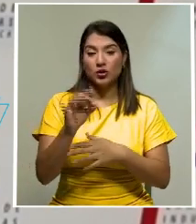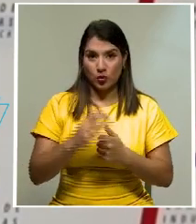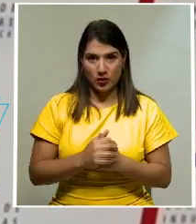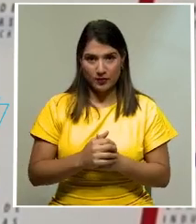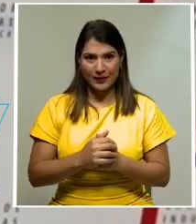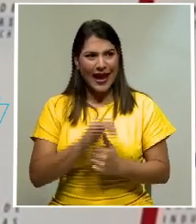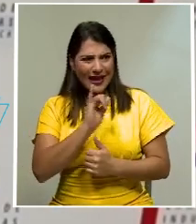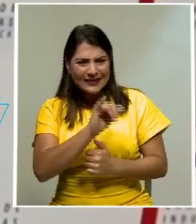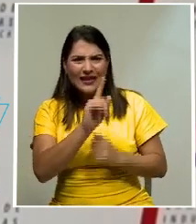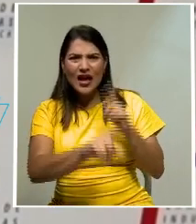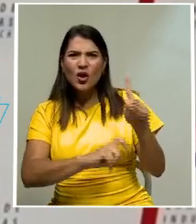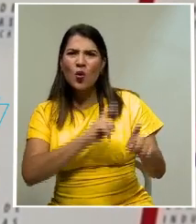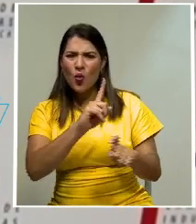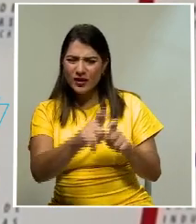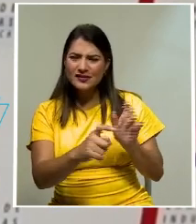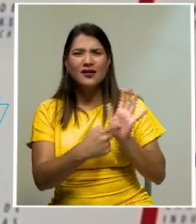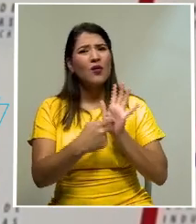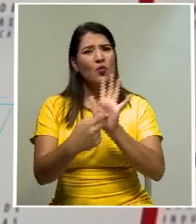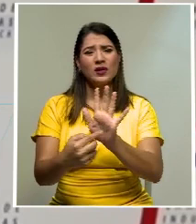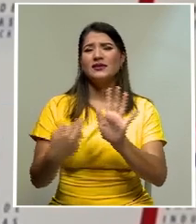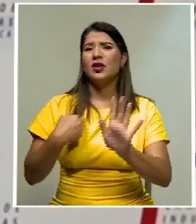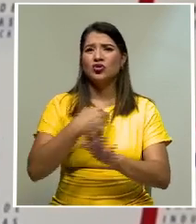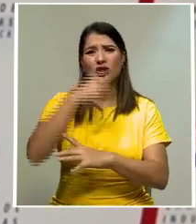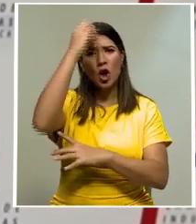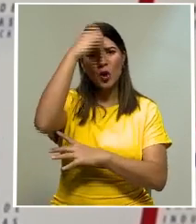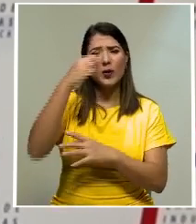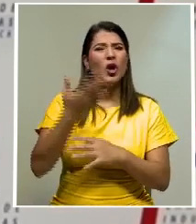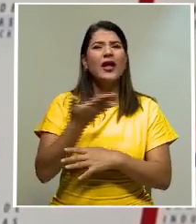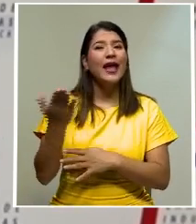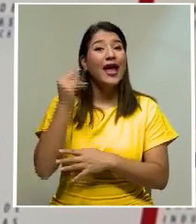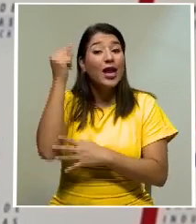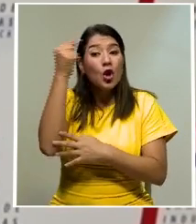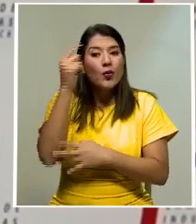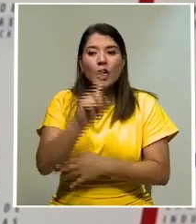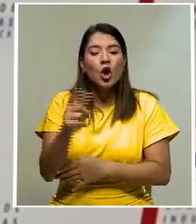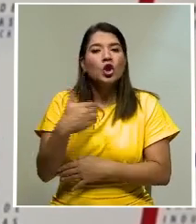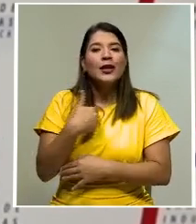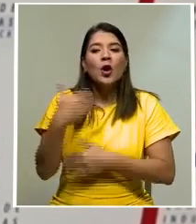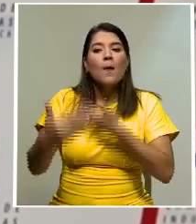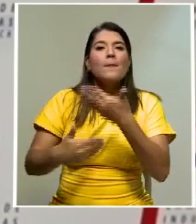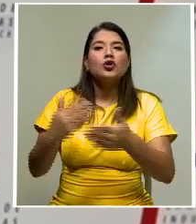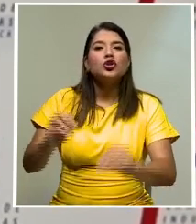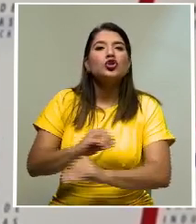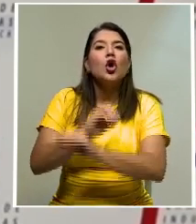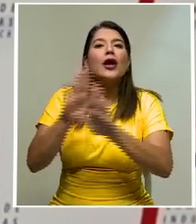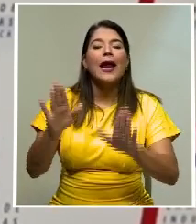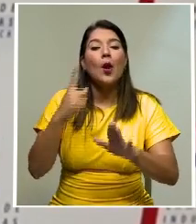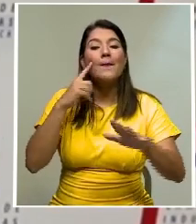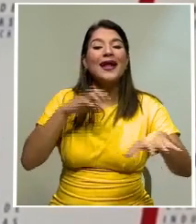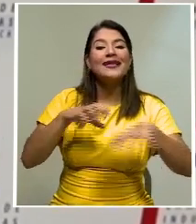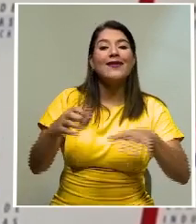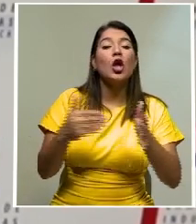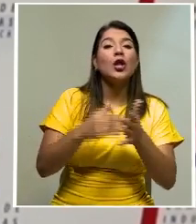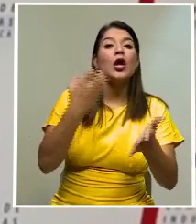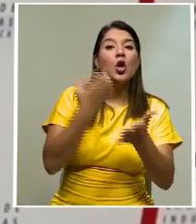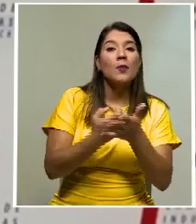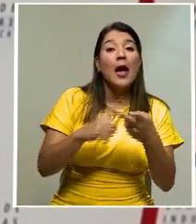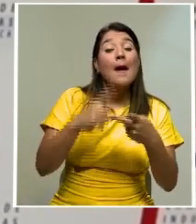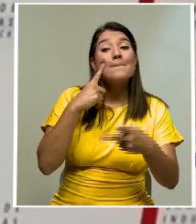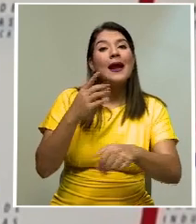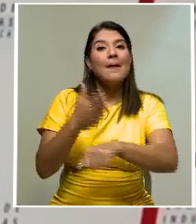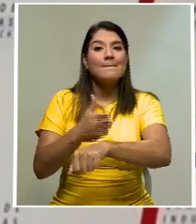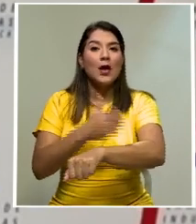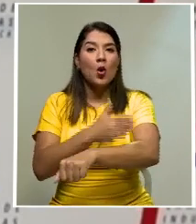hemos dicho. El gobierno no tiene una ruta clara y efectiva para la reactivación económica y para mejorar la competitividad,